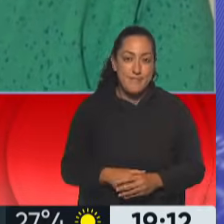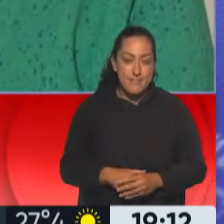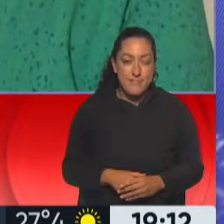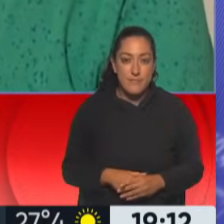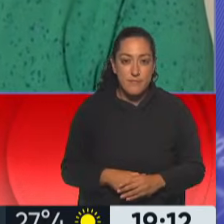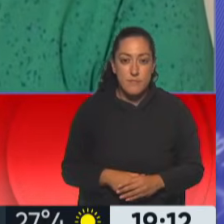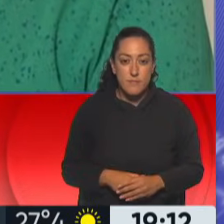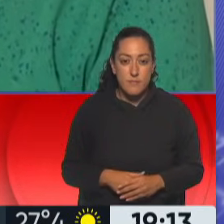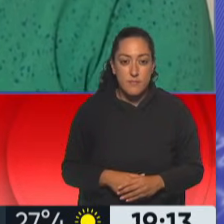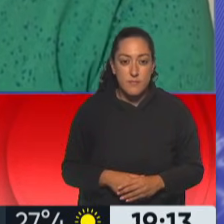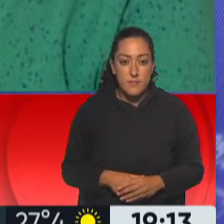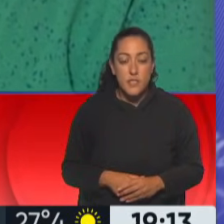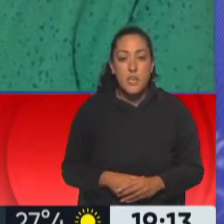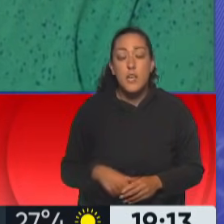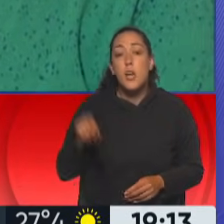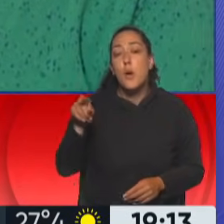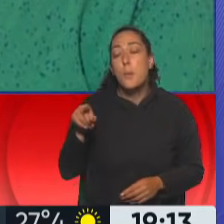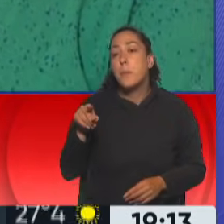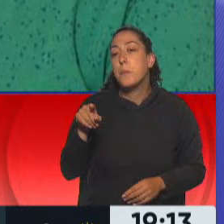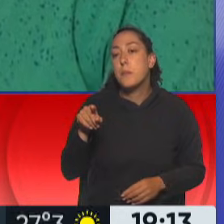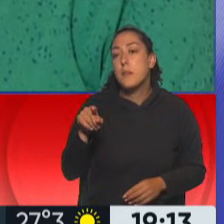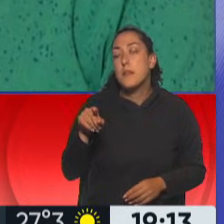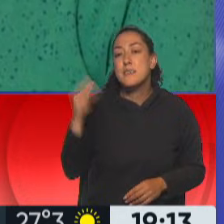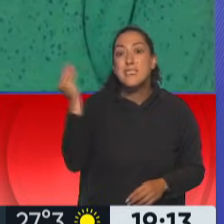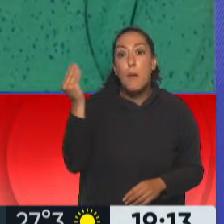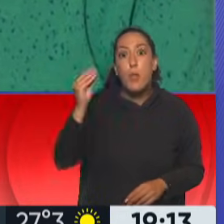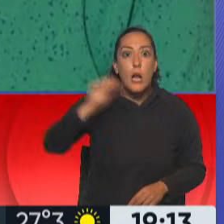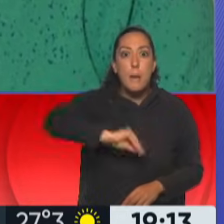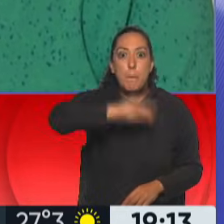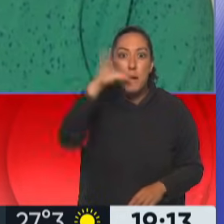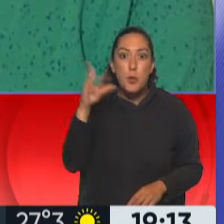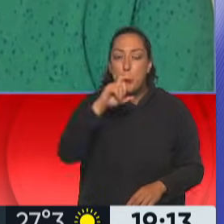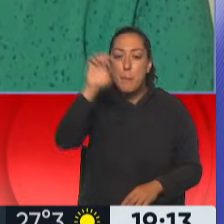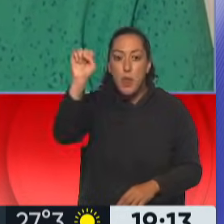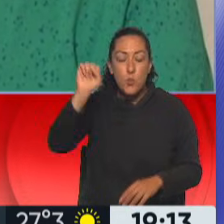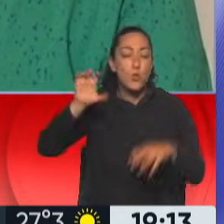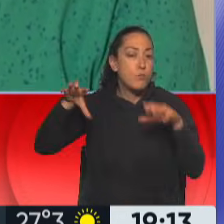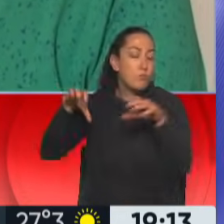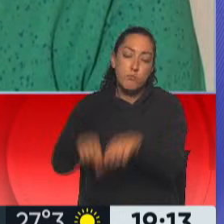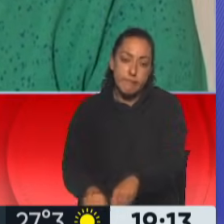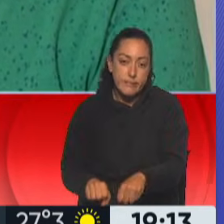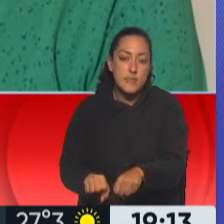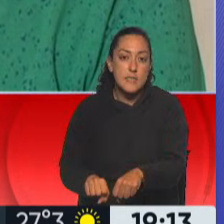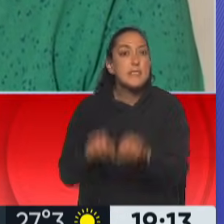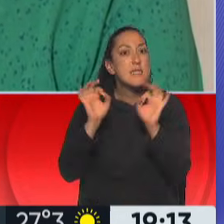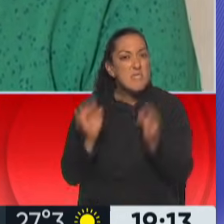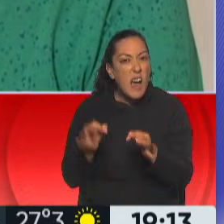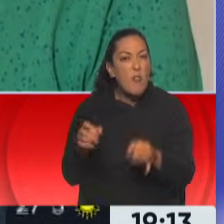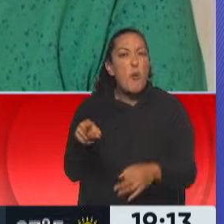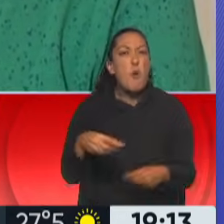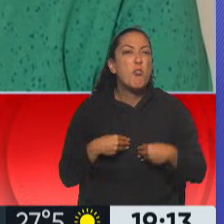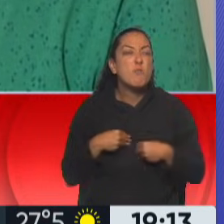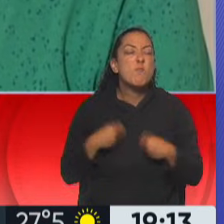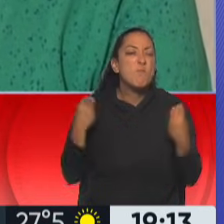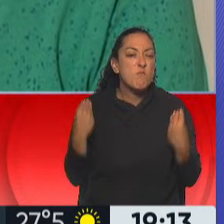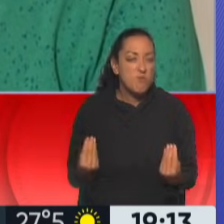lo primero que sintió el sábado a la madrugada cuando se enteró a la mañana de la captura de Nicolás Maduro por parte de Estados Unidos, que